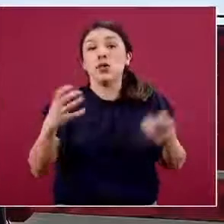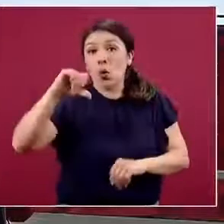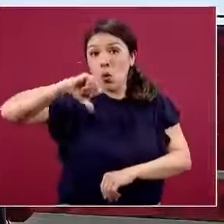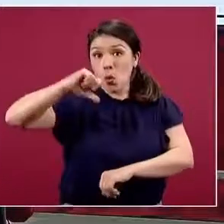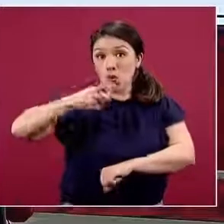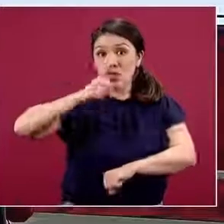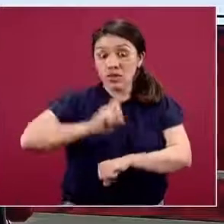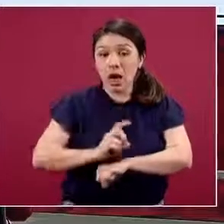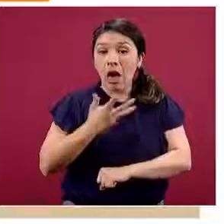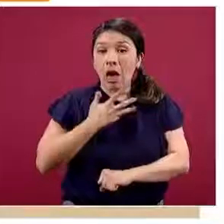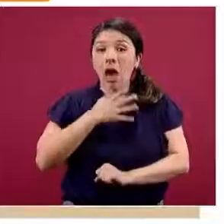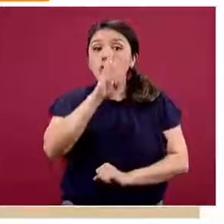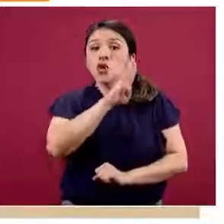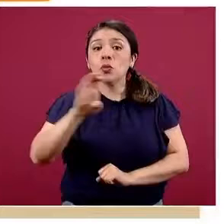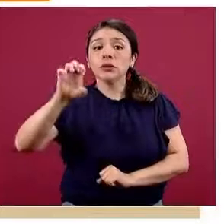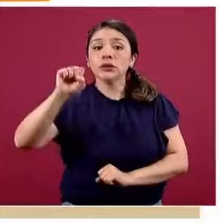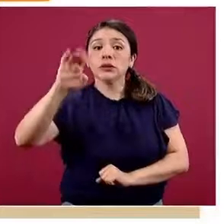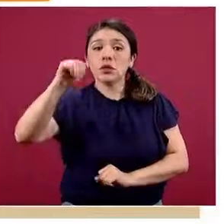hoy,